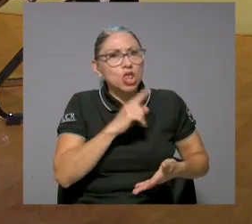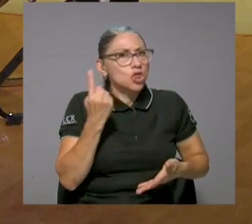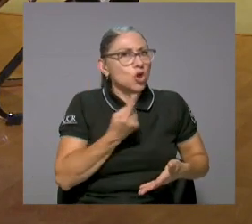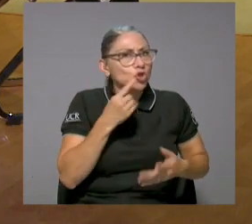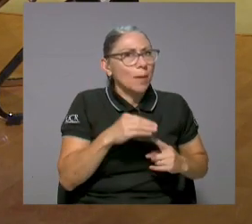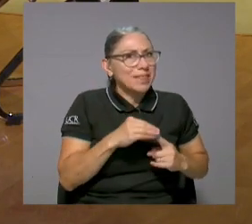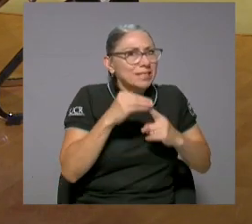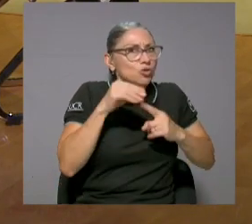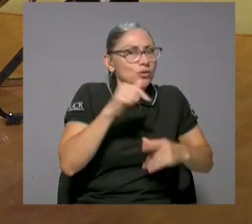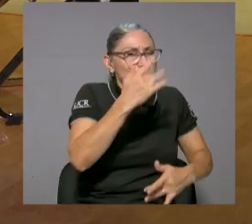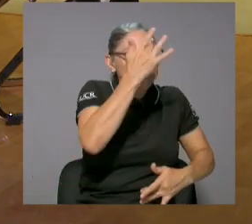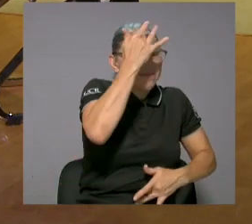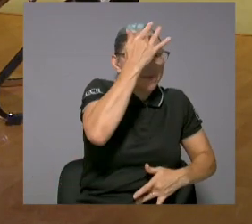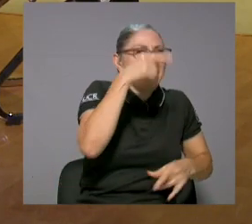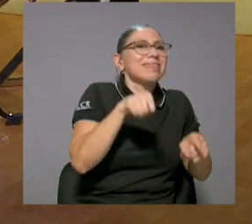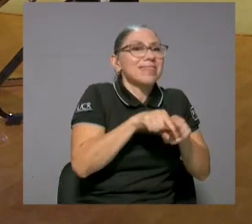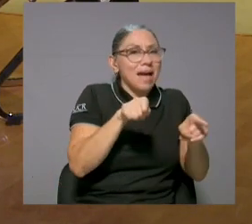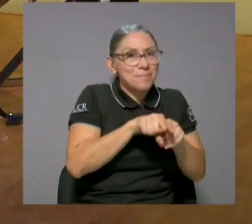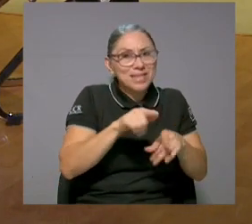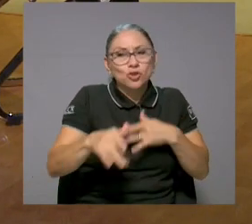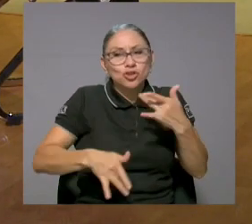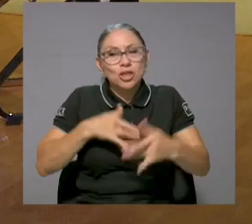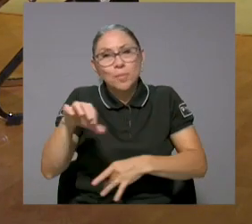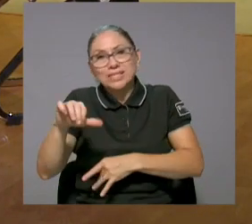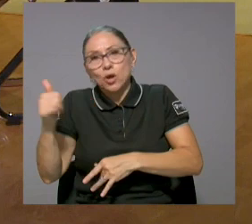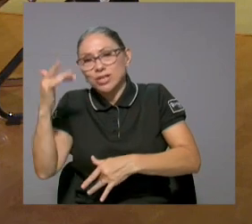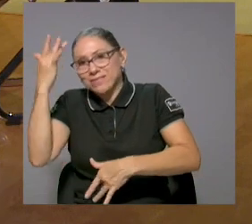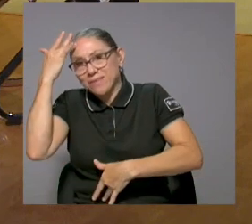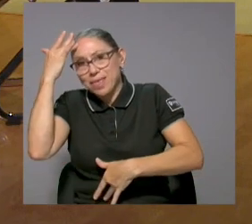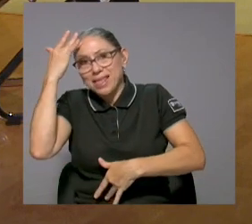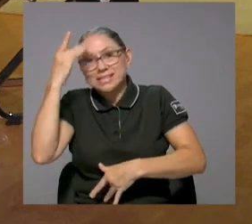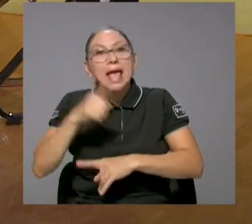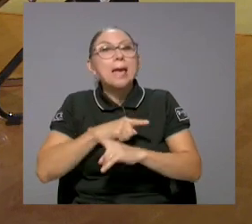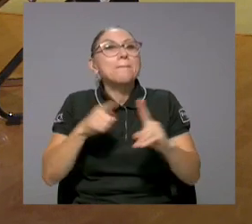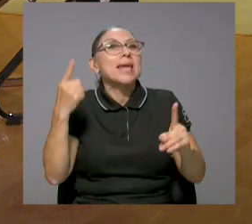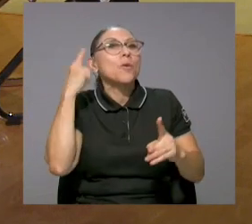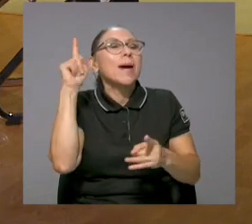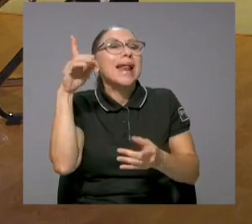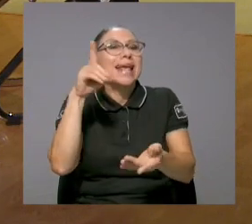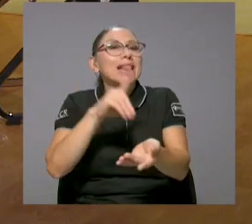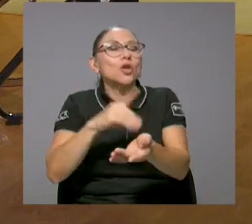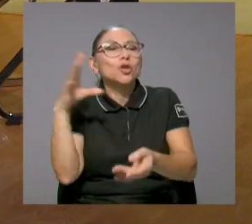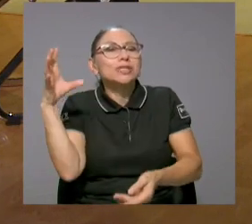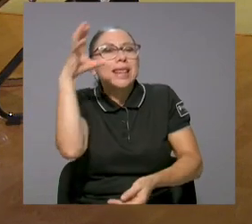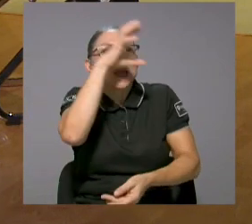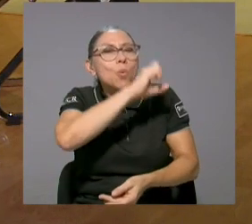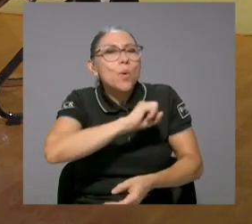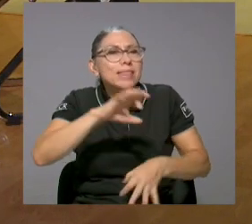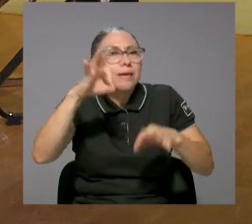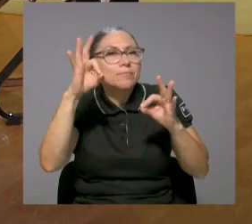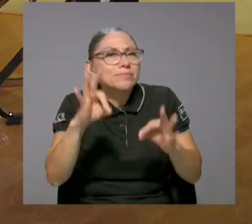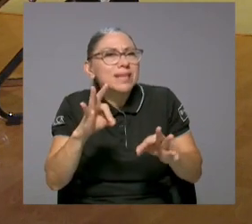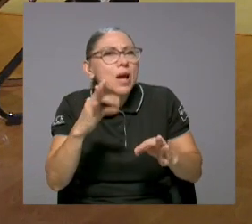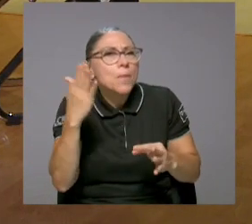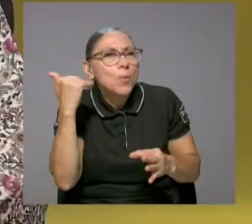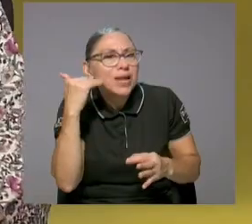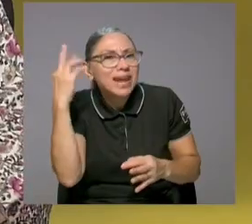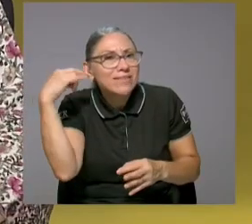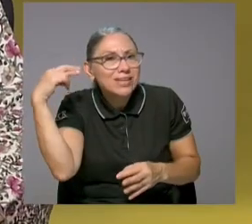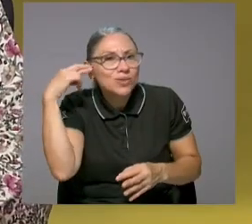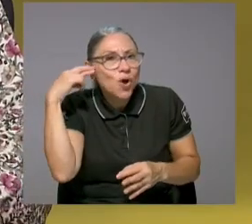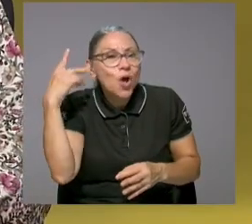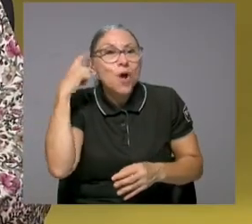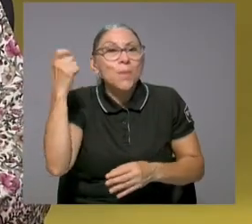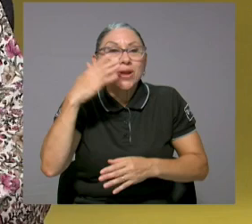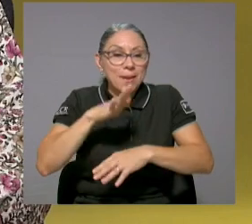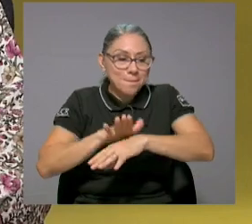las cosas que es muy notoria y que le puede ayudar al médico tratante a hacer el diagnóstico es la coloración que empieza a tener nuestra